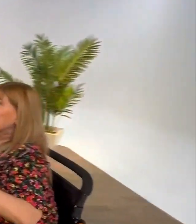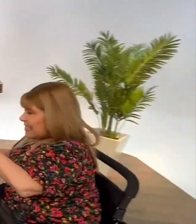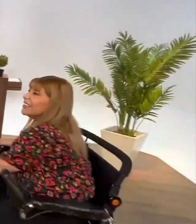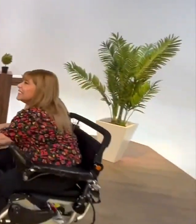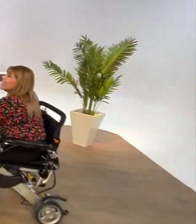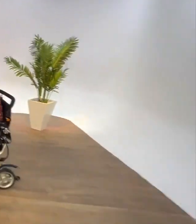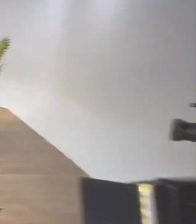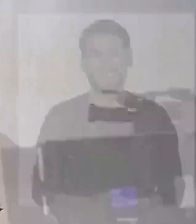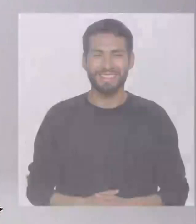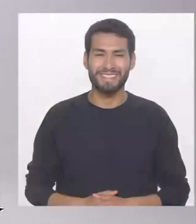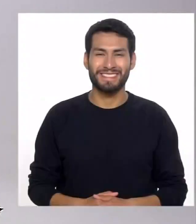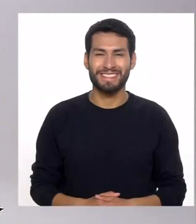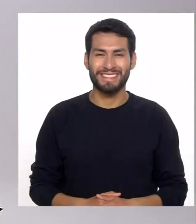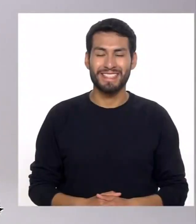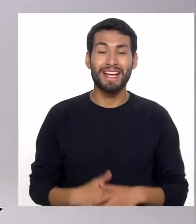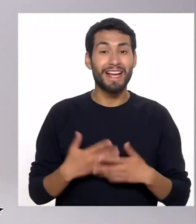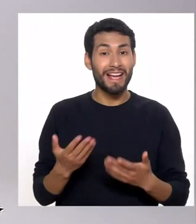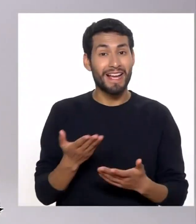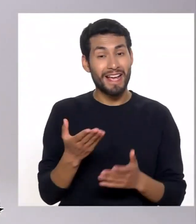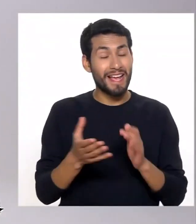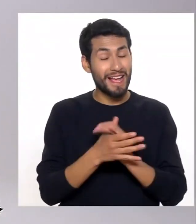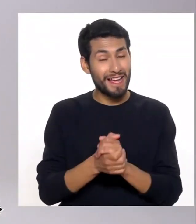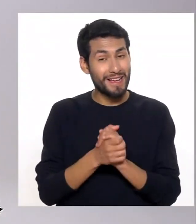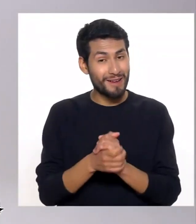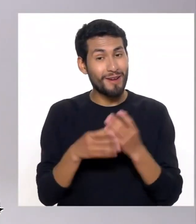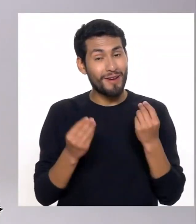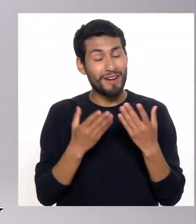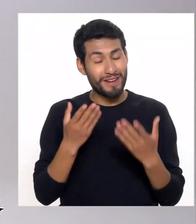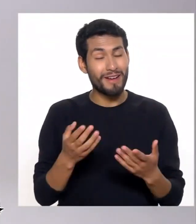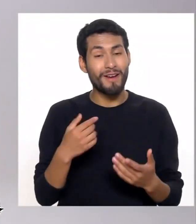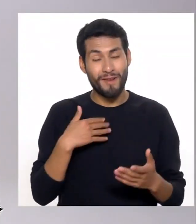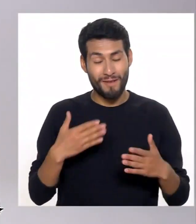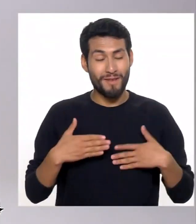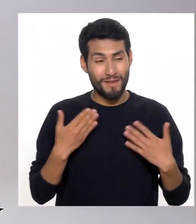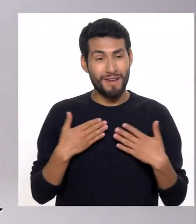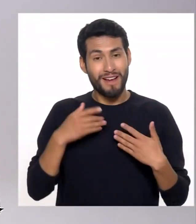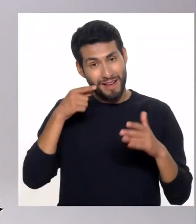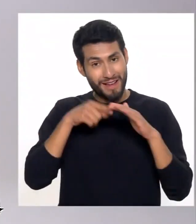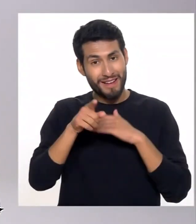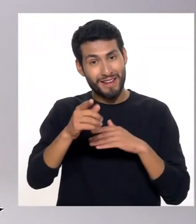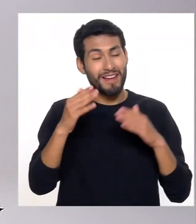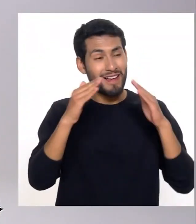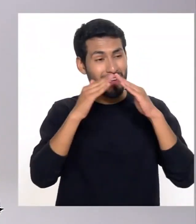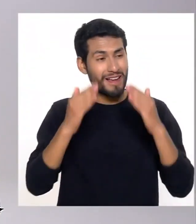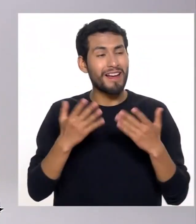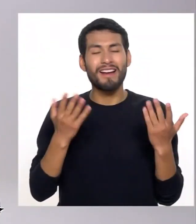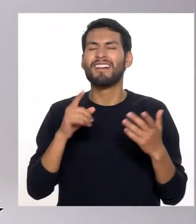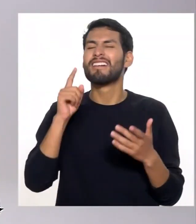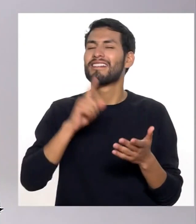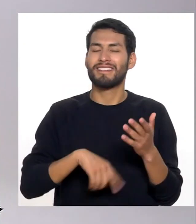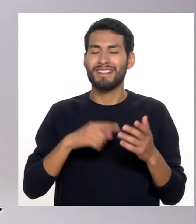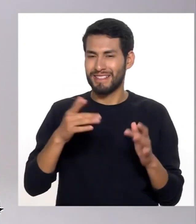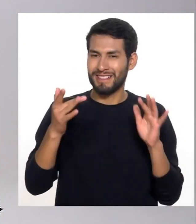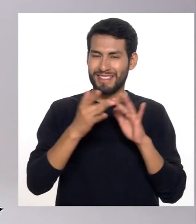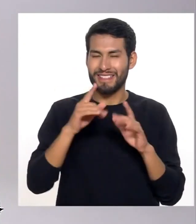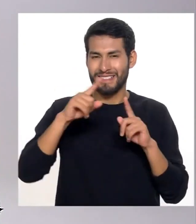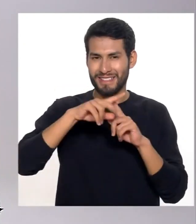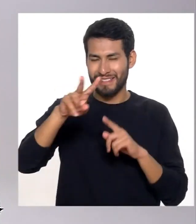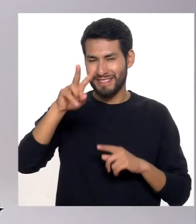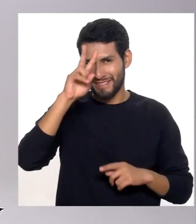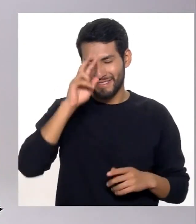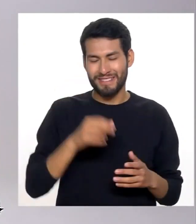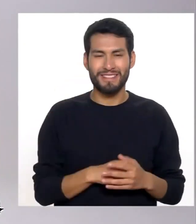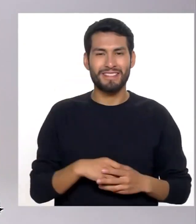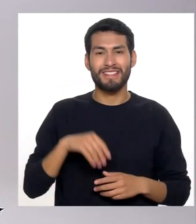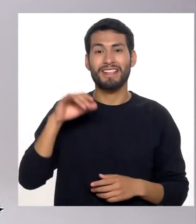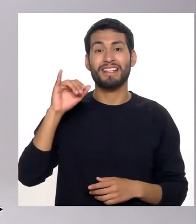Bienvenida. Hola, ¿qué tal, amigos? ¿Cómo están? Es un gusto poder ingresar a sus hogares por la señal de TV Perú.